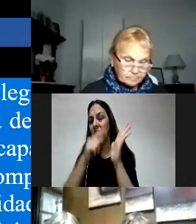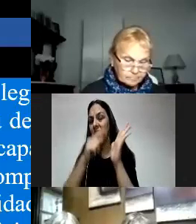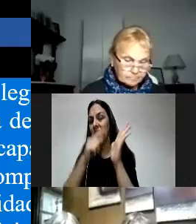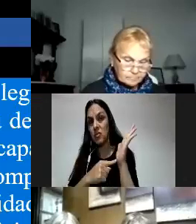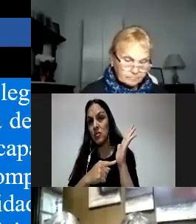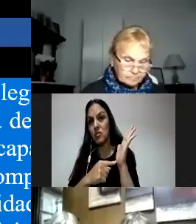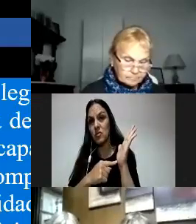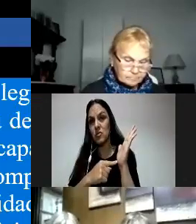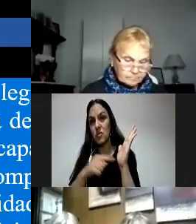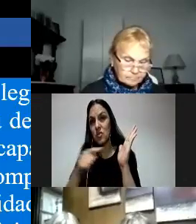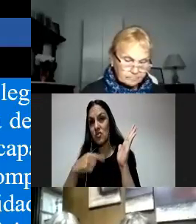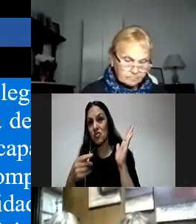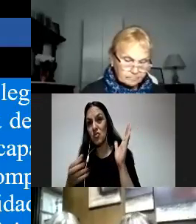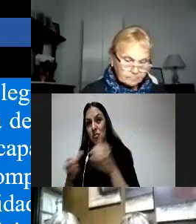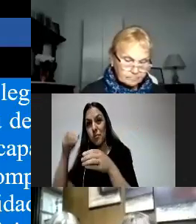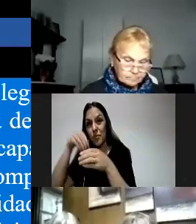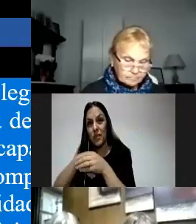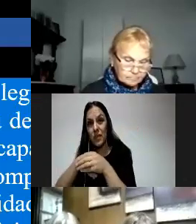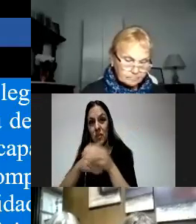Servicio Nacional de Rehabilitación,